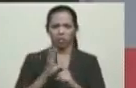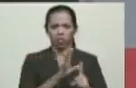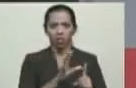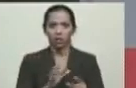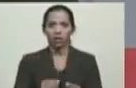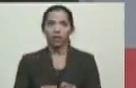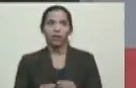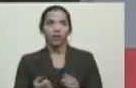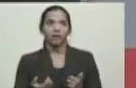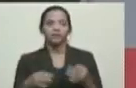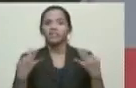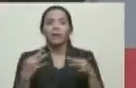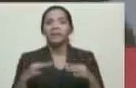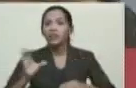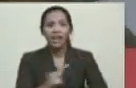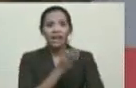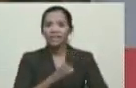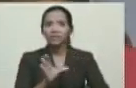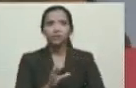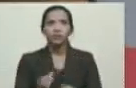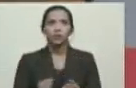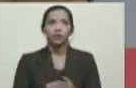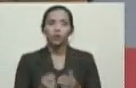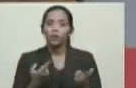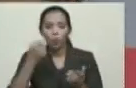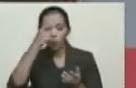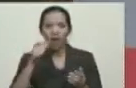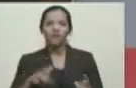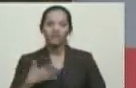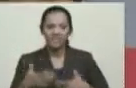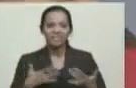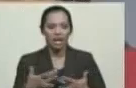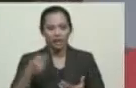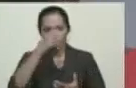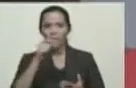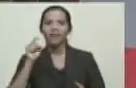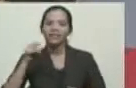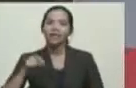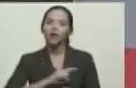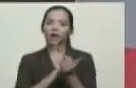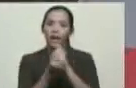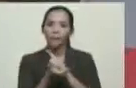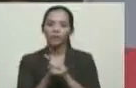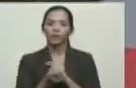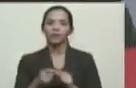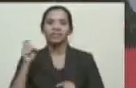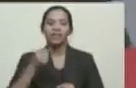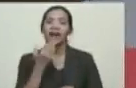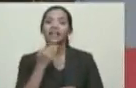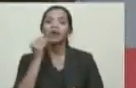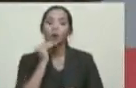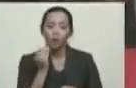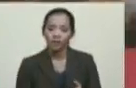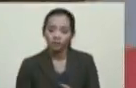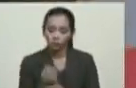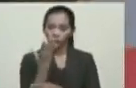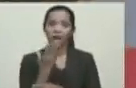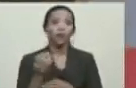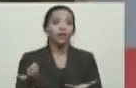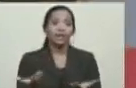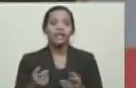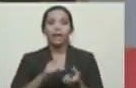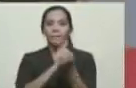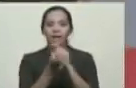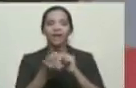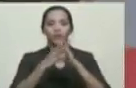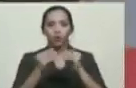por... No, simplemente fue una canción profética, porque uno es pueblo y sentía que la gente necesitaba un cambio, necesitaba que alguien joven surgiera de algún lado y cambiara